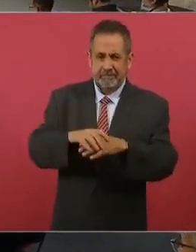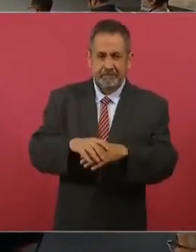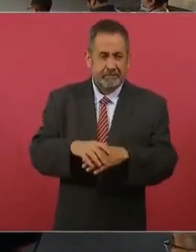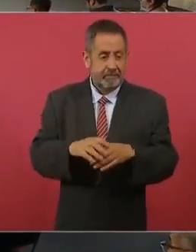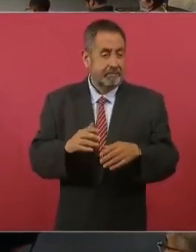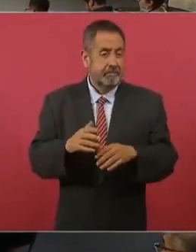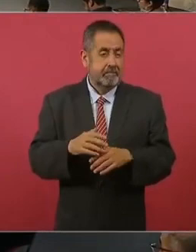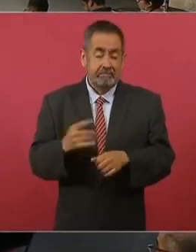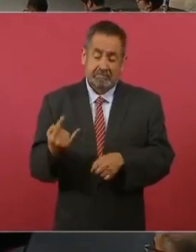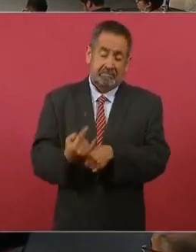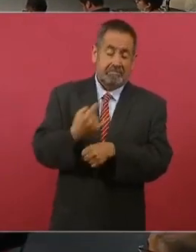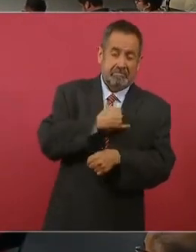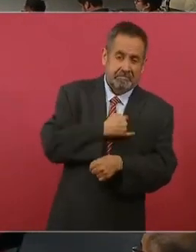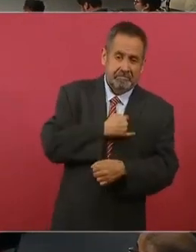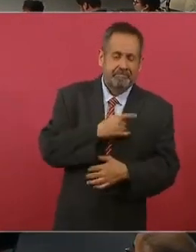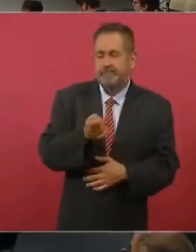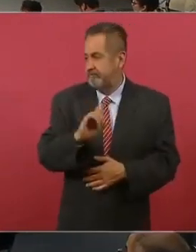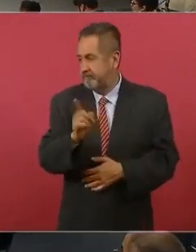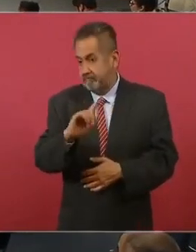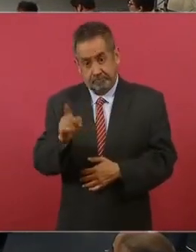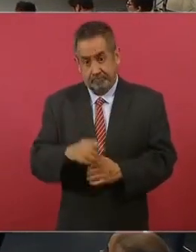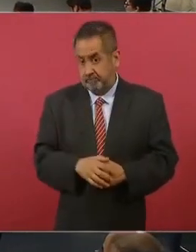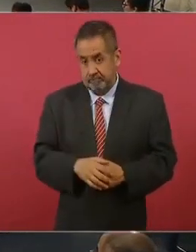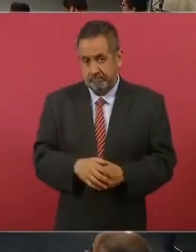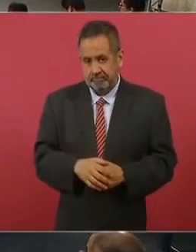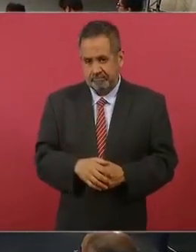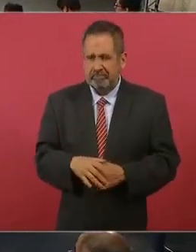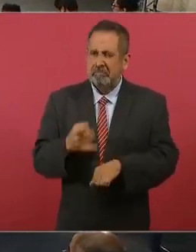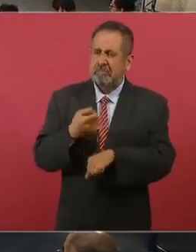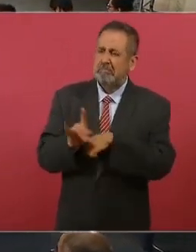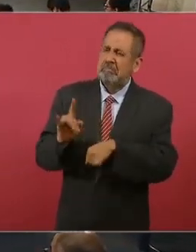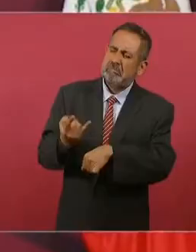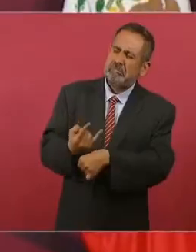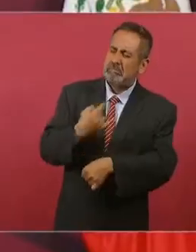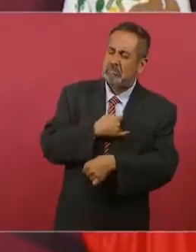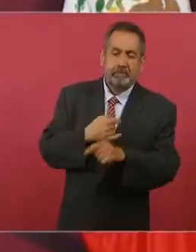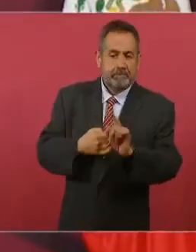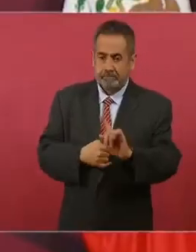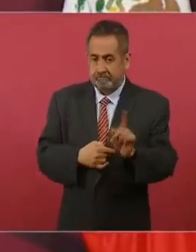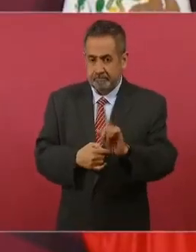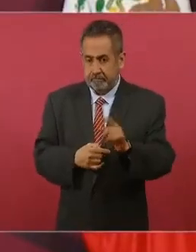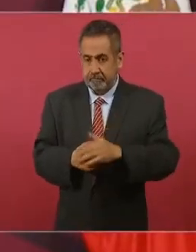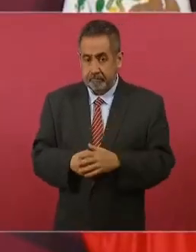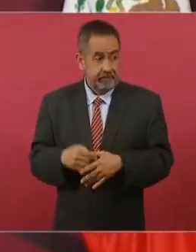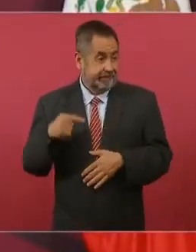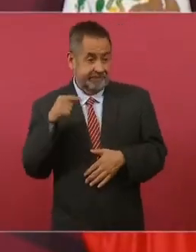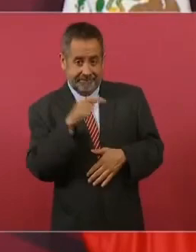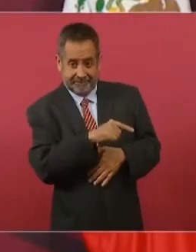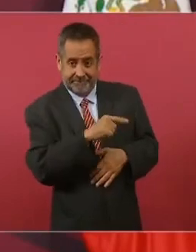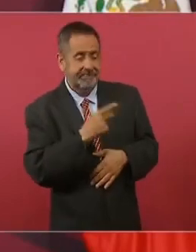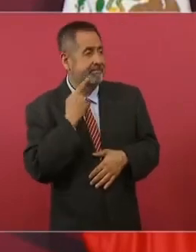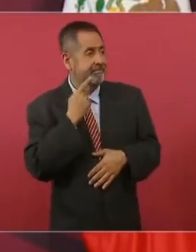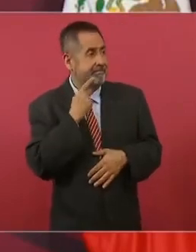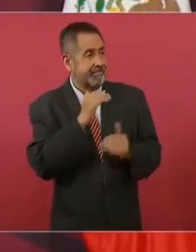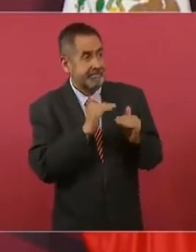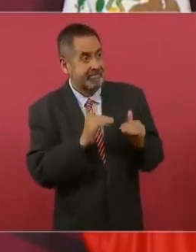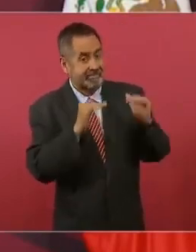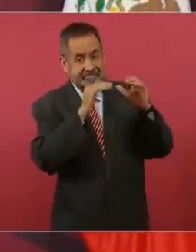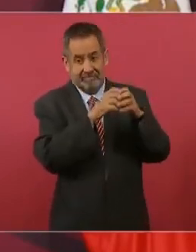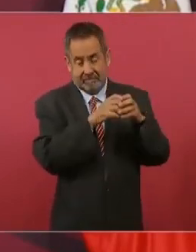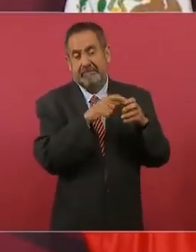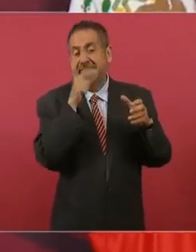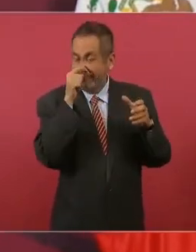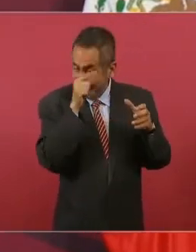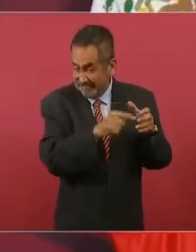malagradecido. No, no, no, no, no, no. Malagradecidos son los de arriba. Y cuidado con los